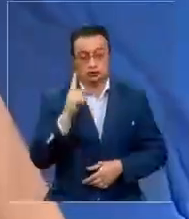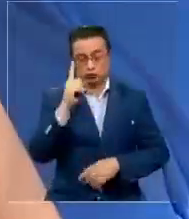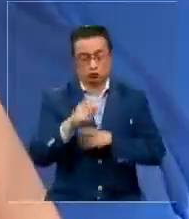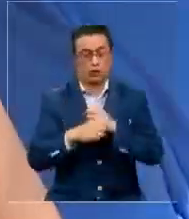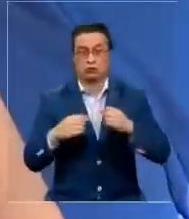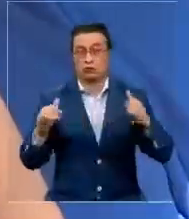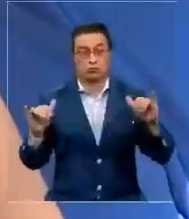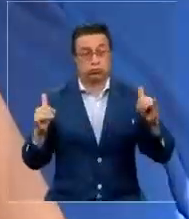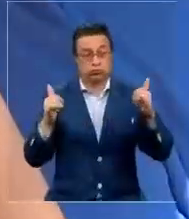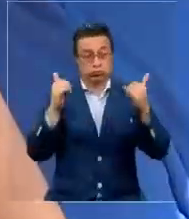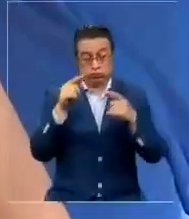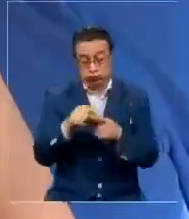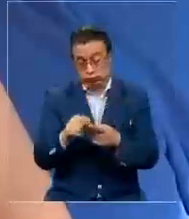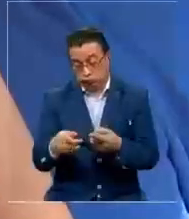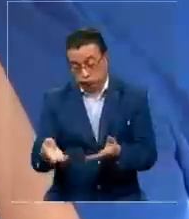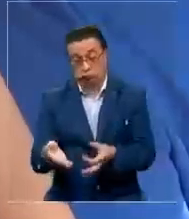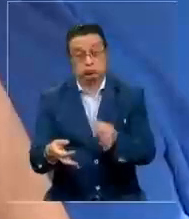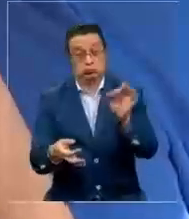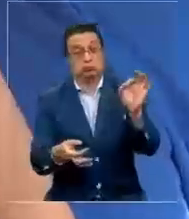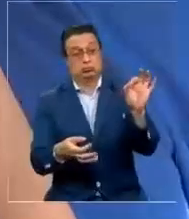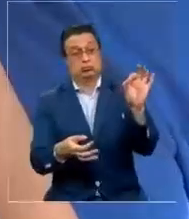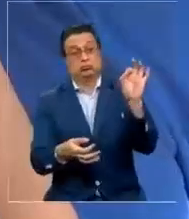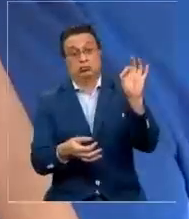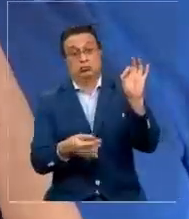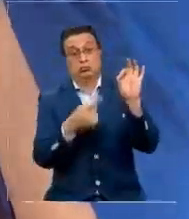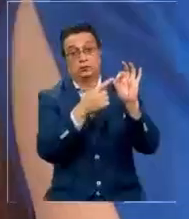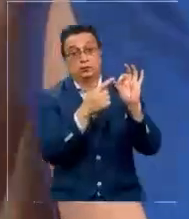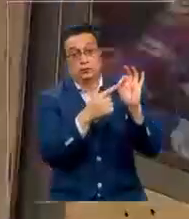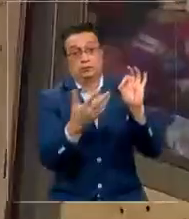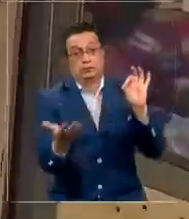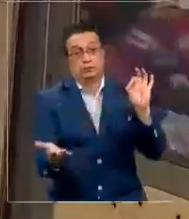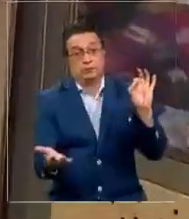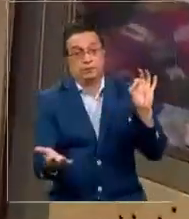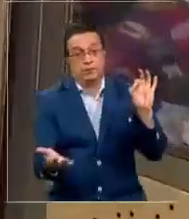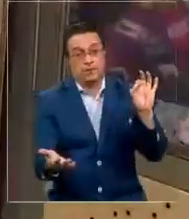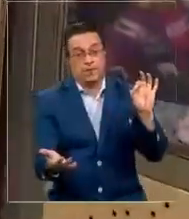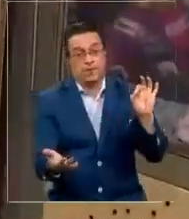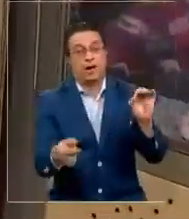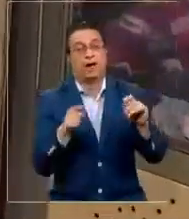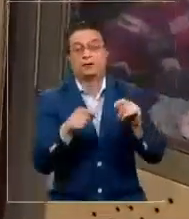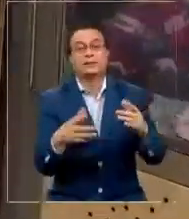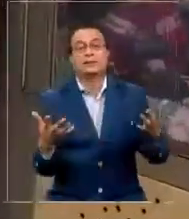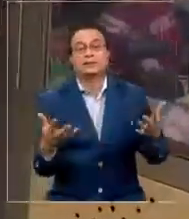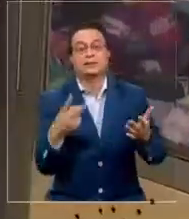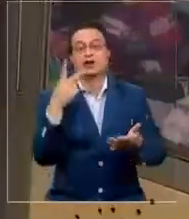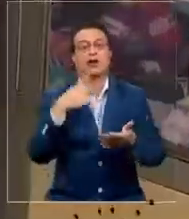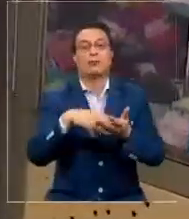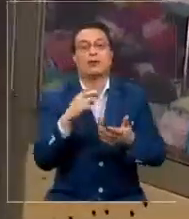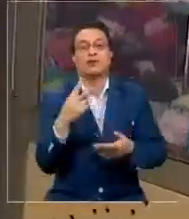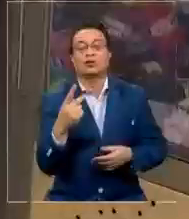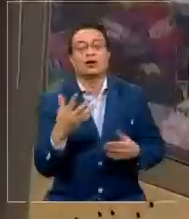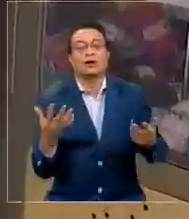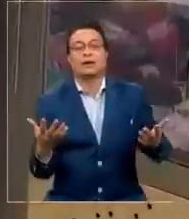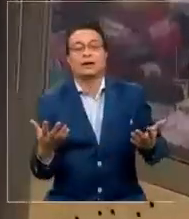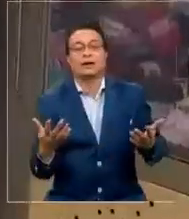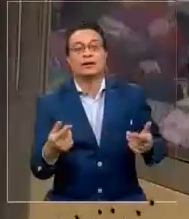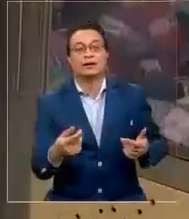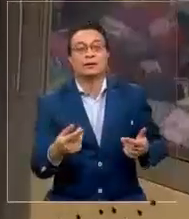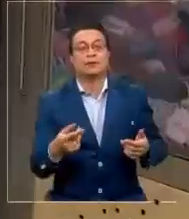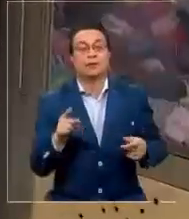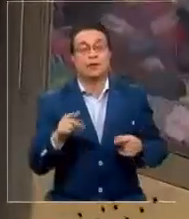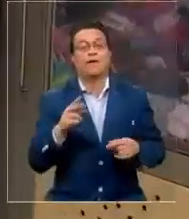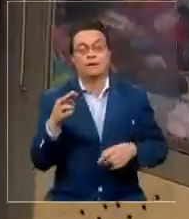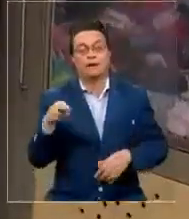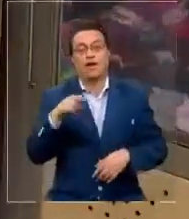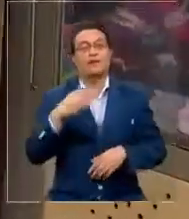celebrando nosotros, mira, ahí está. Aquí está la carta. ¿Qué espera usted de este 2021? Uy, que volvamos a